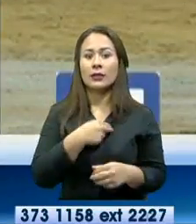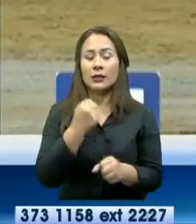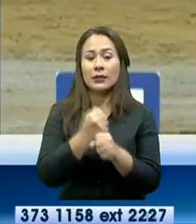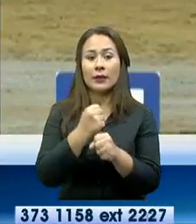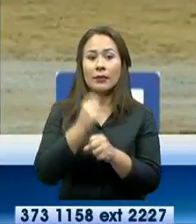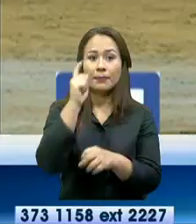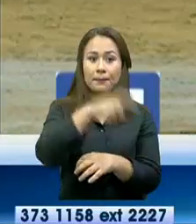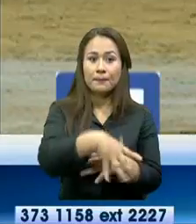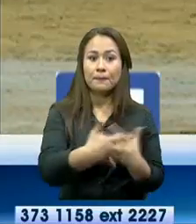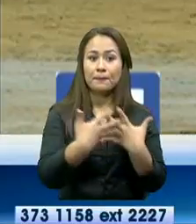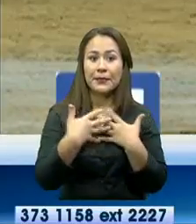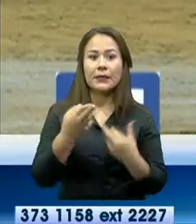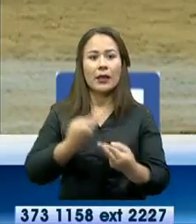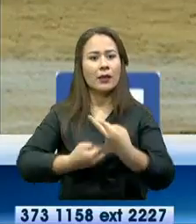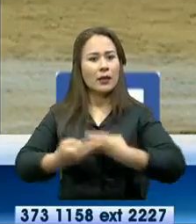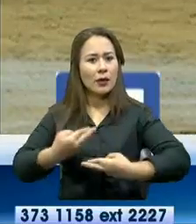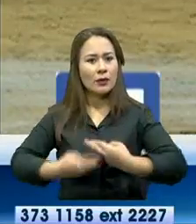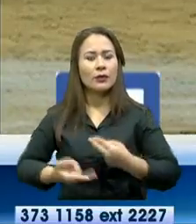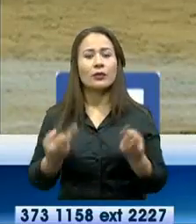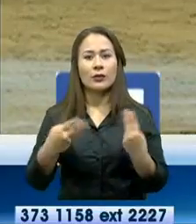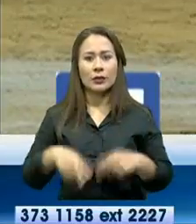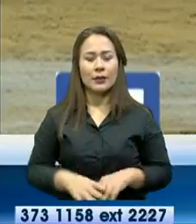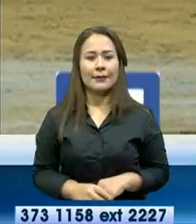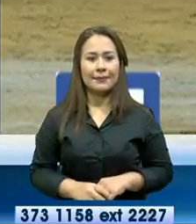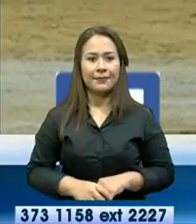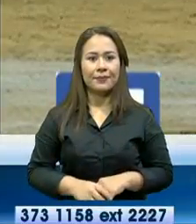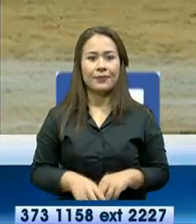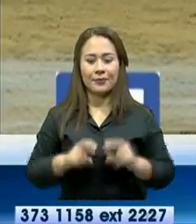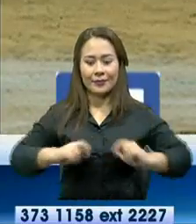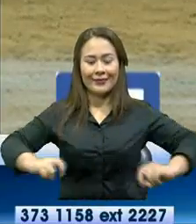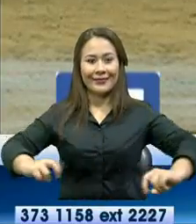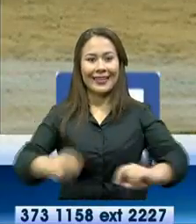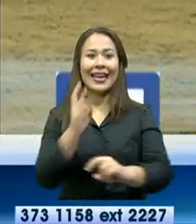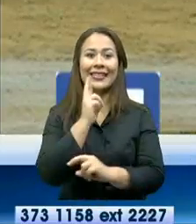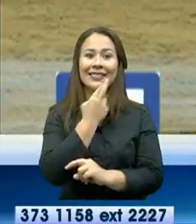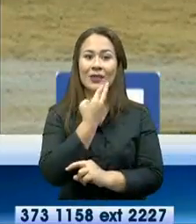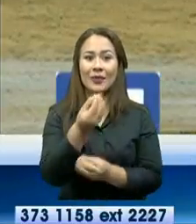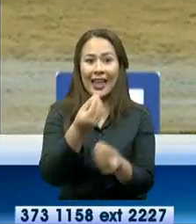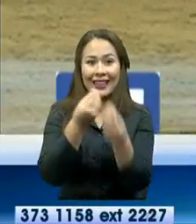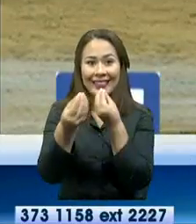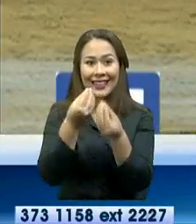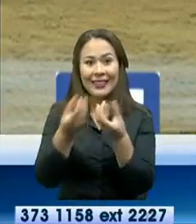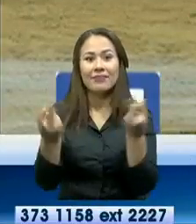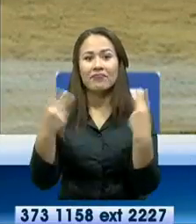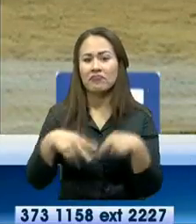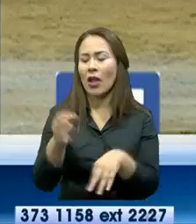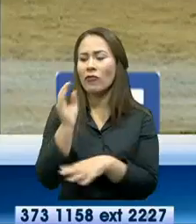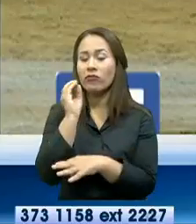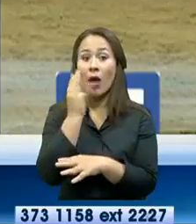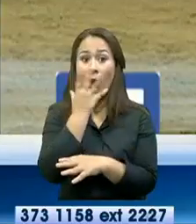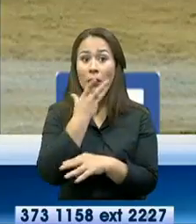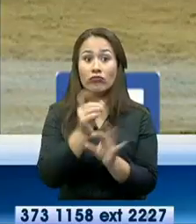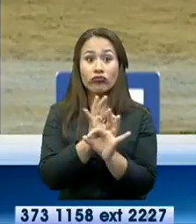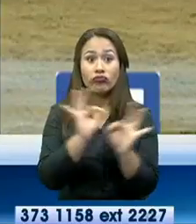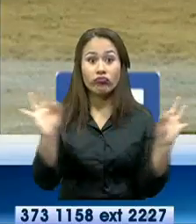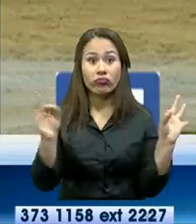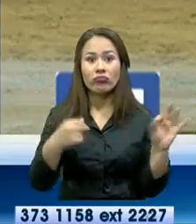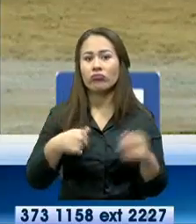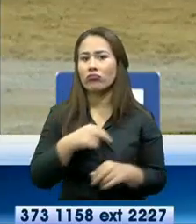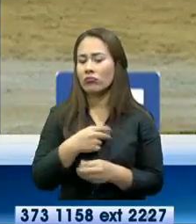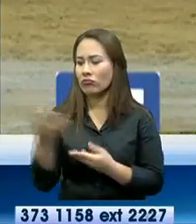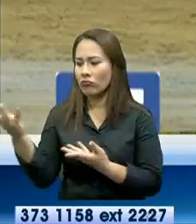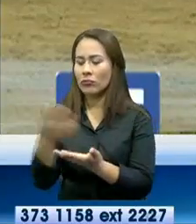nos dedicamos al negocio del comedor. Tenemos todos los mariscos frescos, traemos el